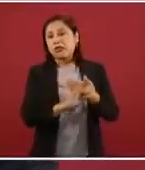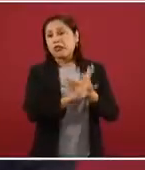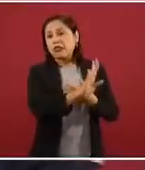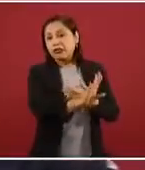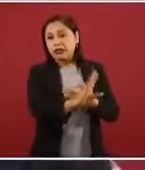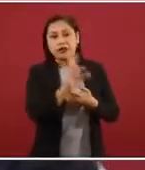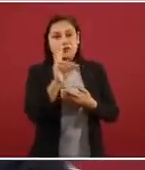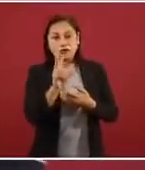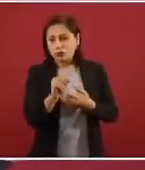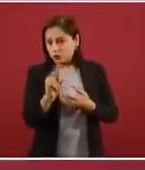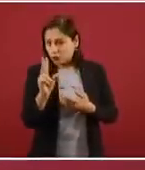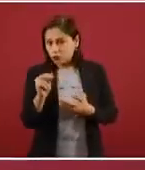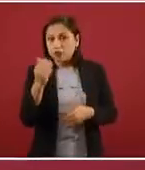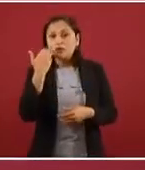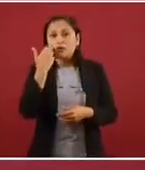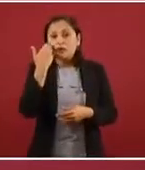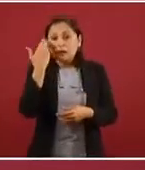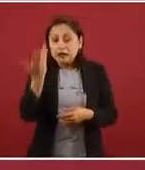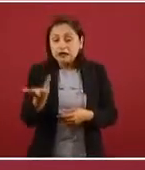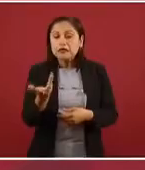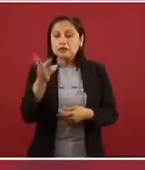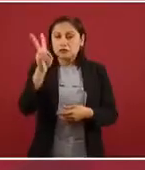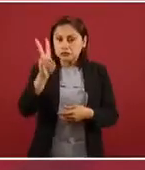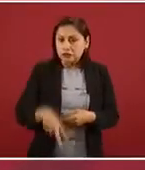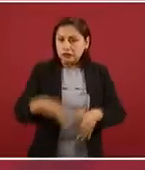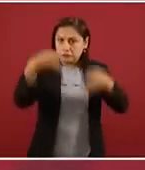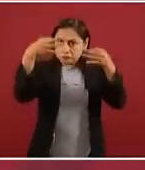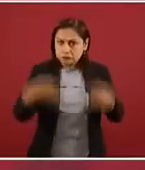una oficina decorosa, un banco.